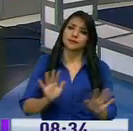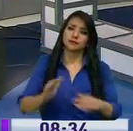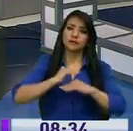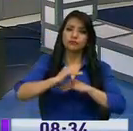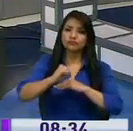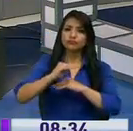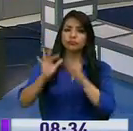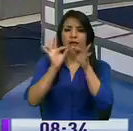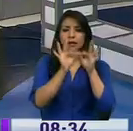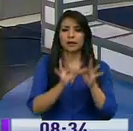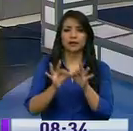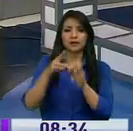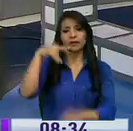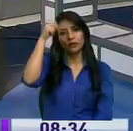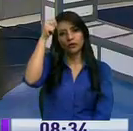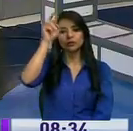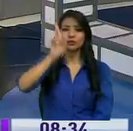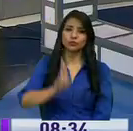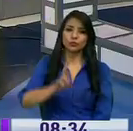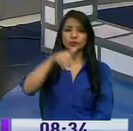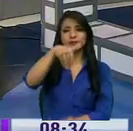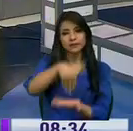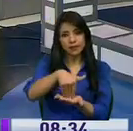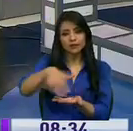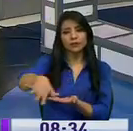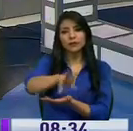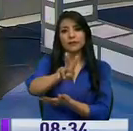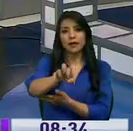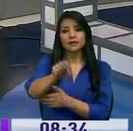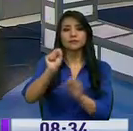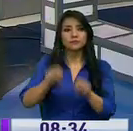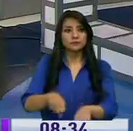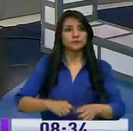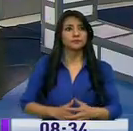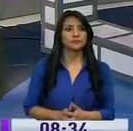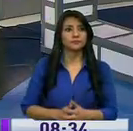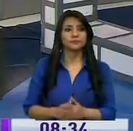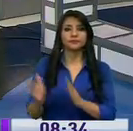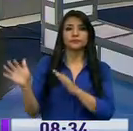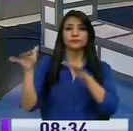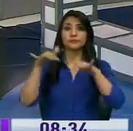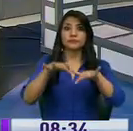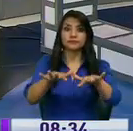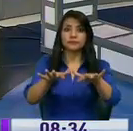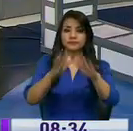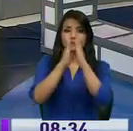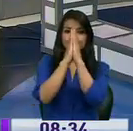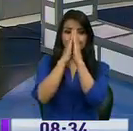necesitan arreglos. En el norte, en el centro, en el sur, en los valles. Todos. Iluminados todos. Gracias por estar con nosotros.